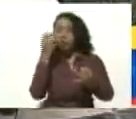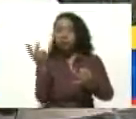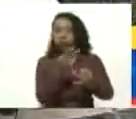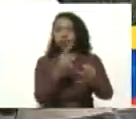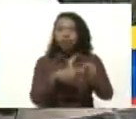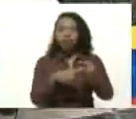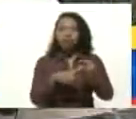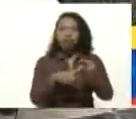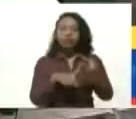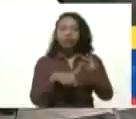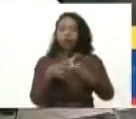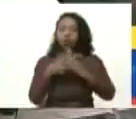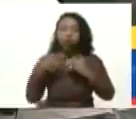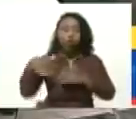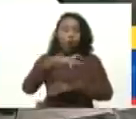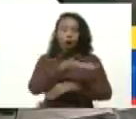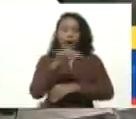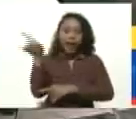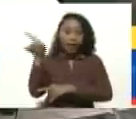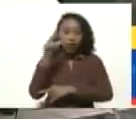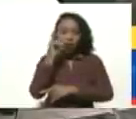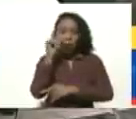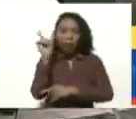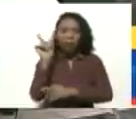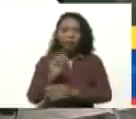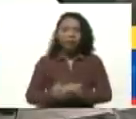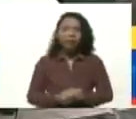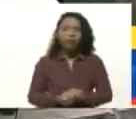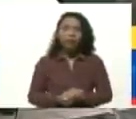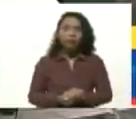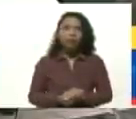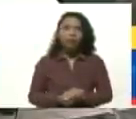¿A quién más? A todos ellos, pues.